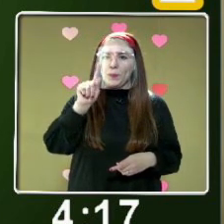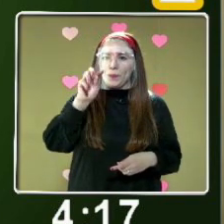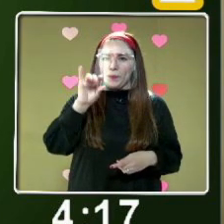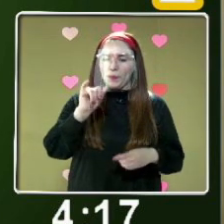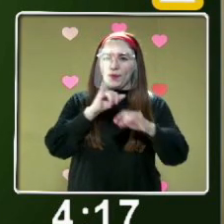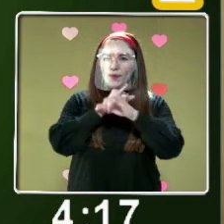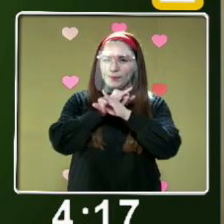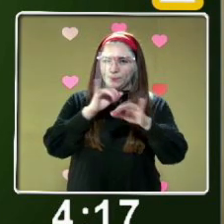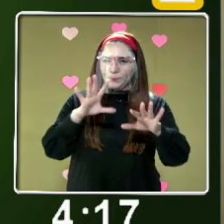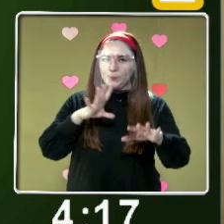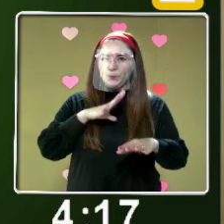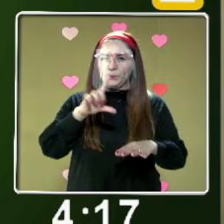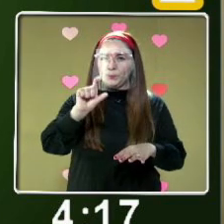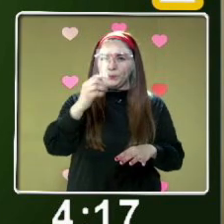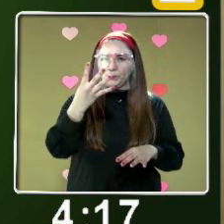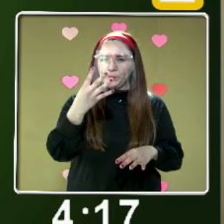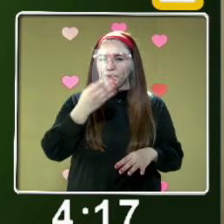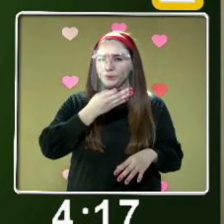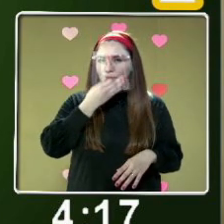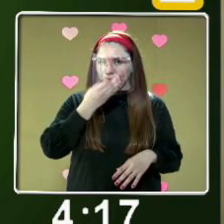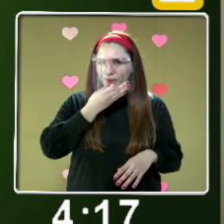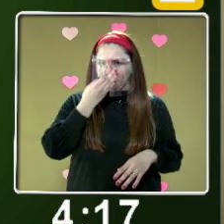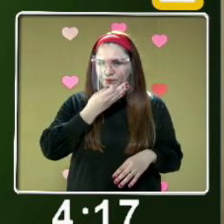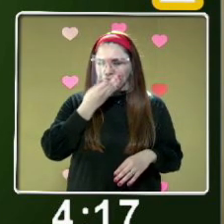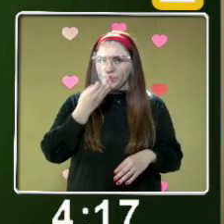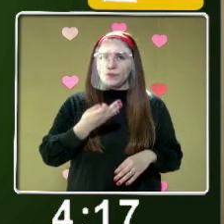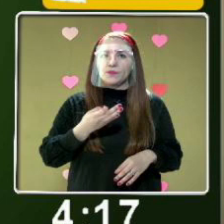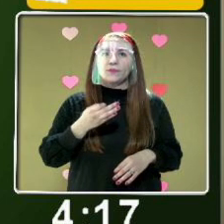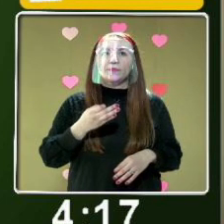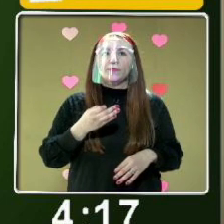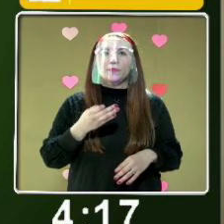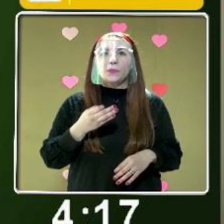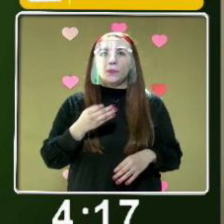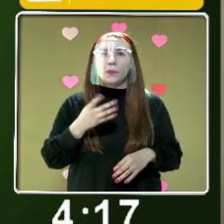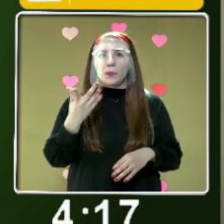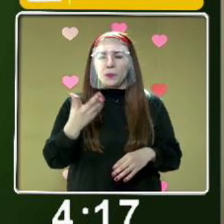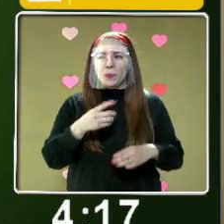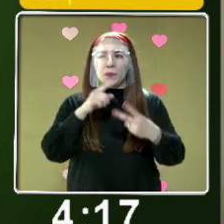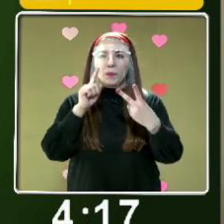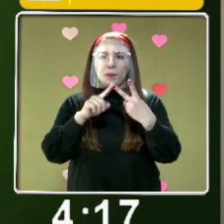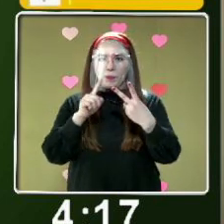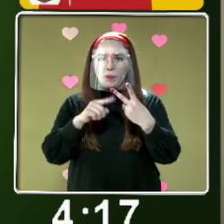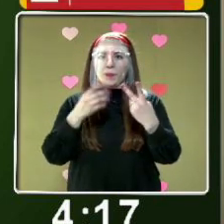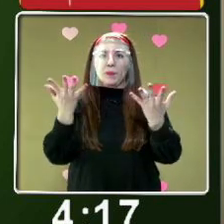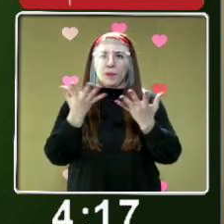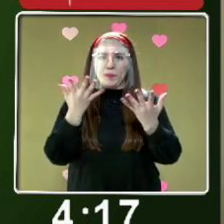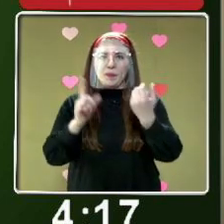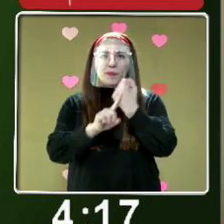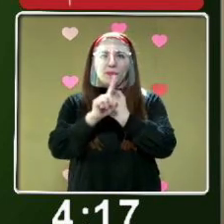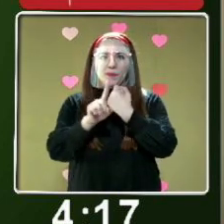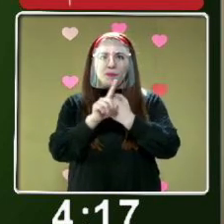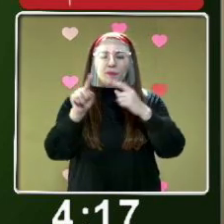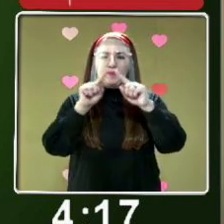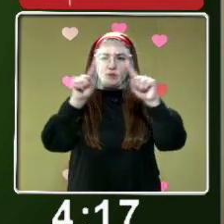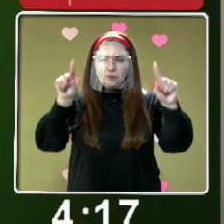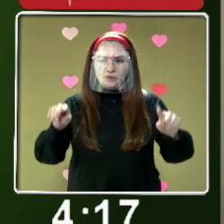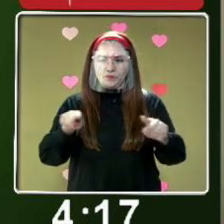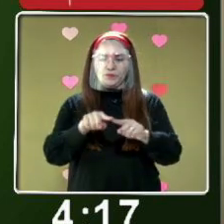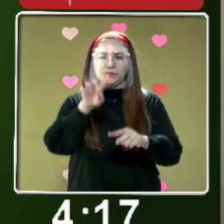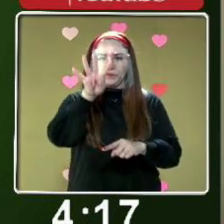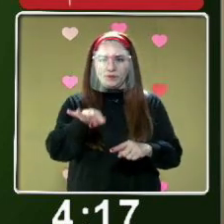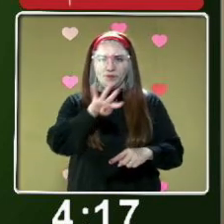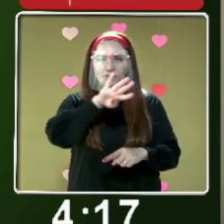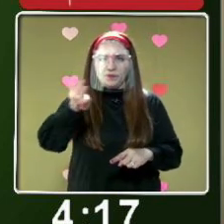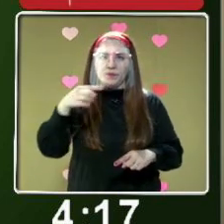este joven va a regalar 24 flores. Y posteriormente, nuestro segundo elemento es esta tabla que nos aparece aquí,